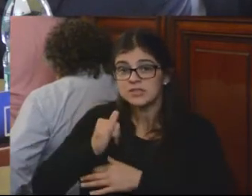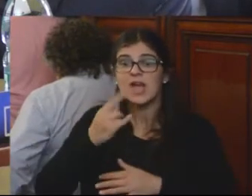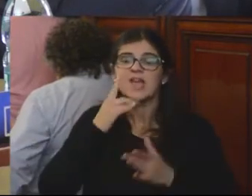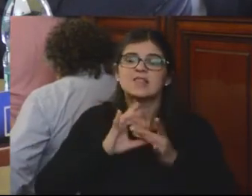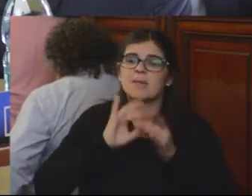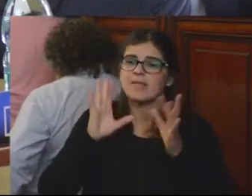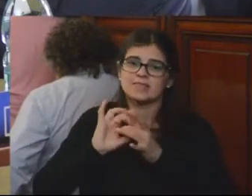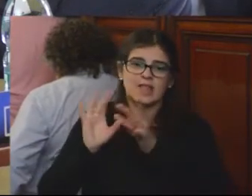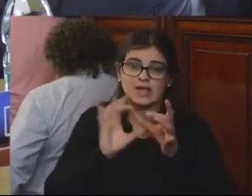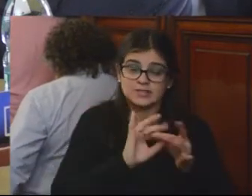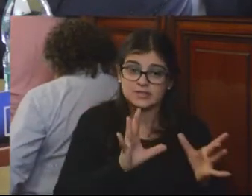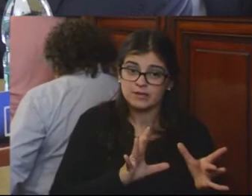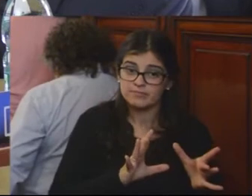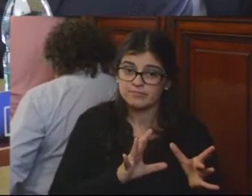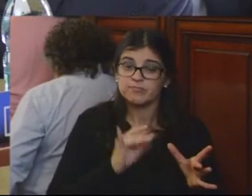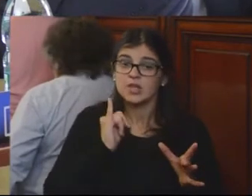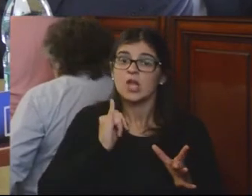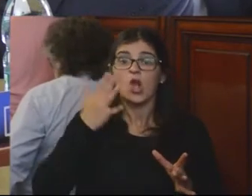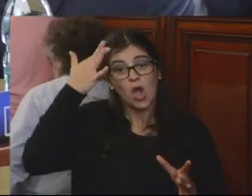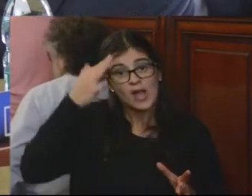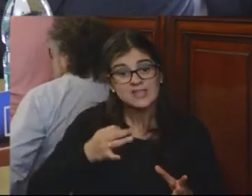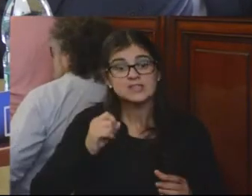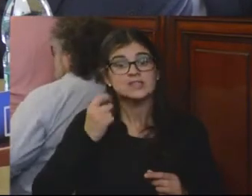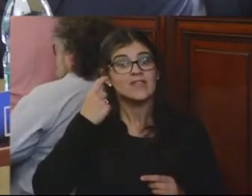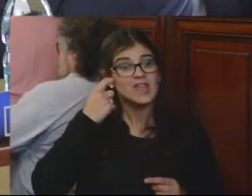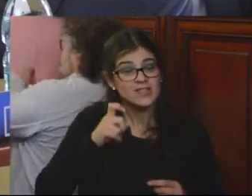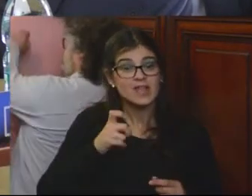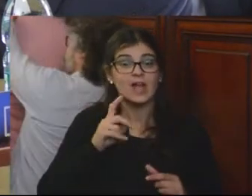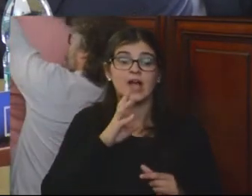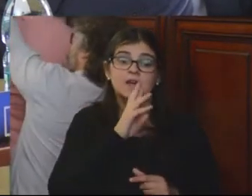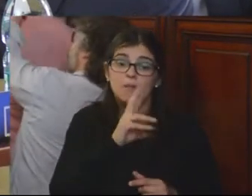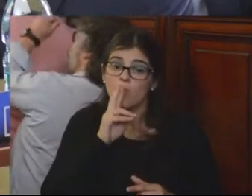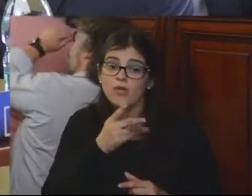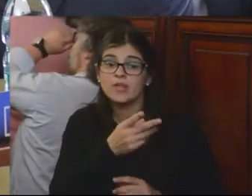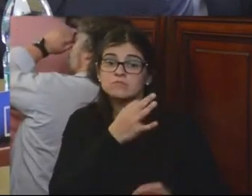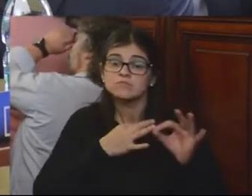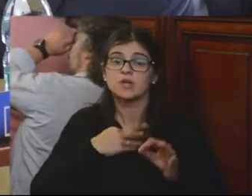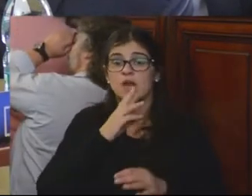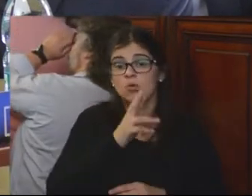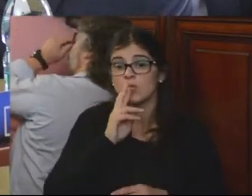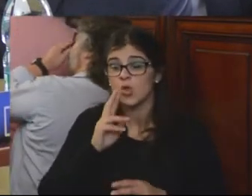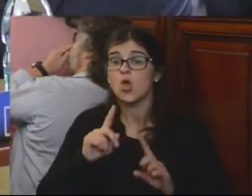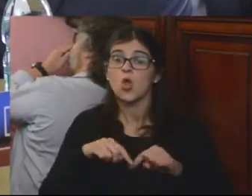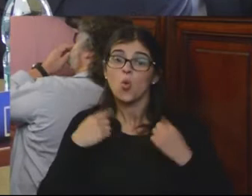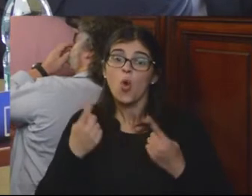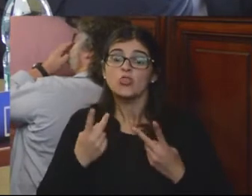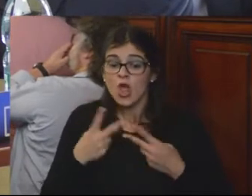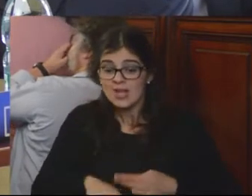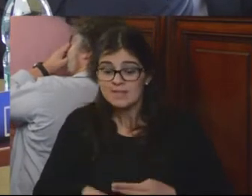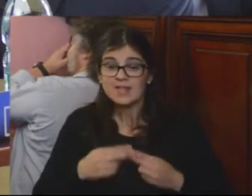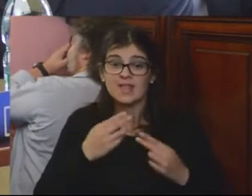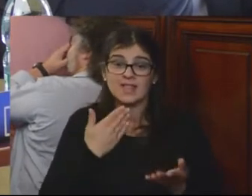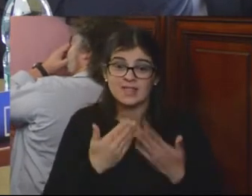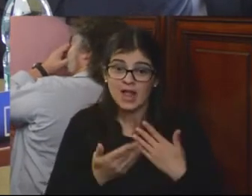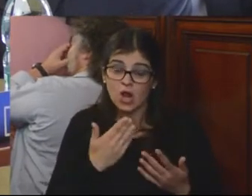y con convicción de nuestras ideas dando las respuestas que corresponden dar nuestro límite en el diálogo en la